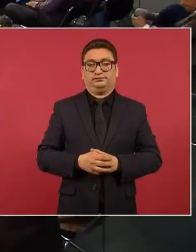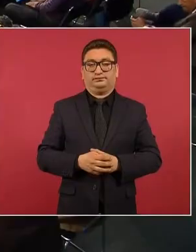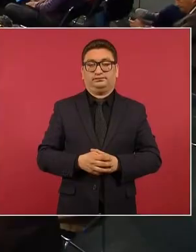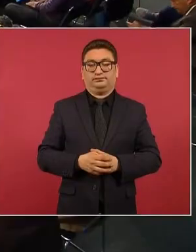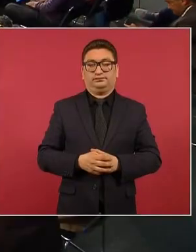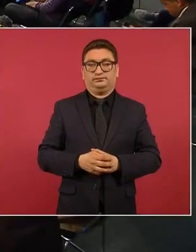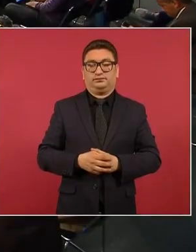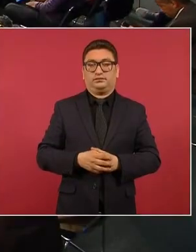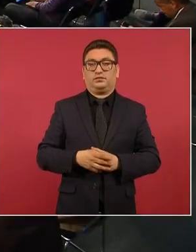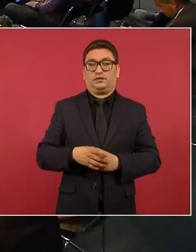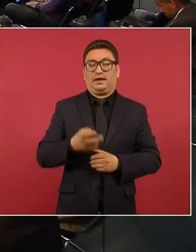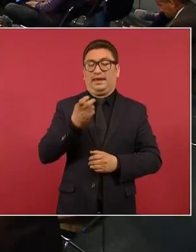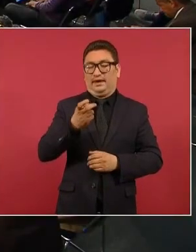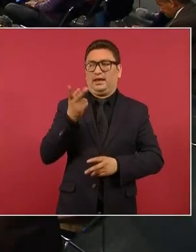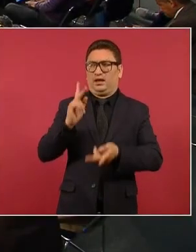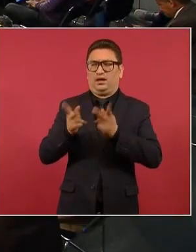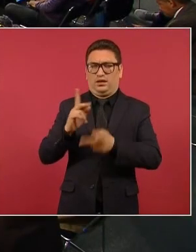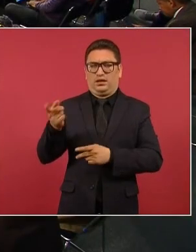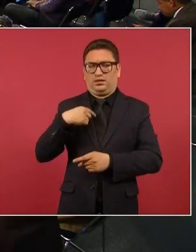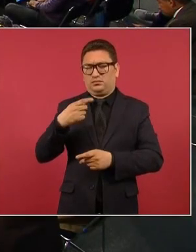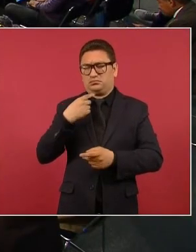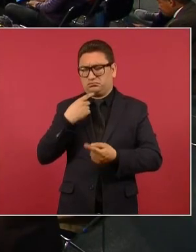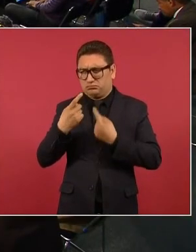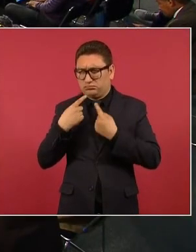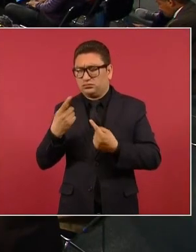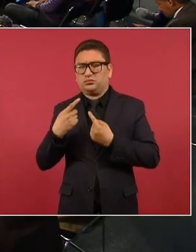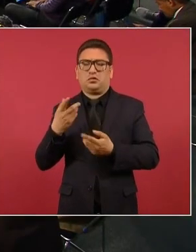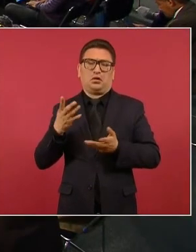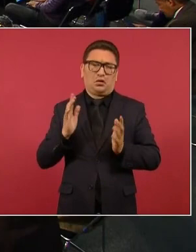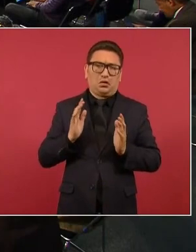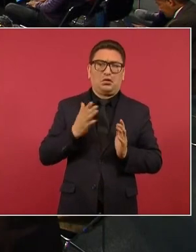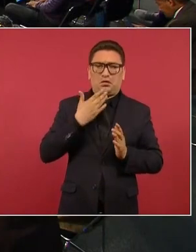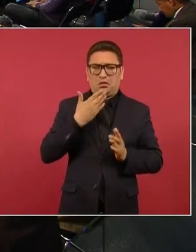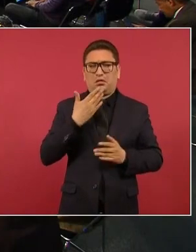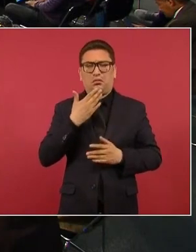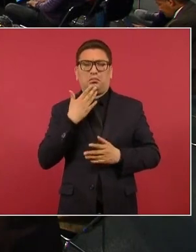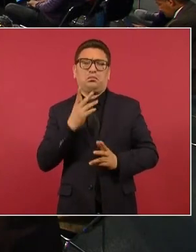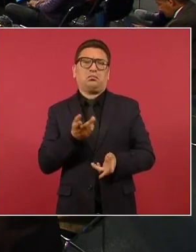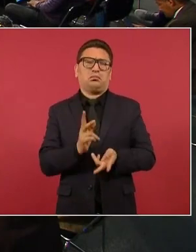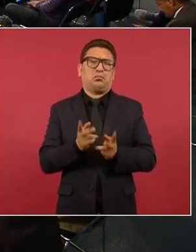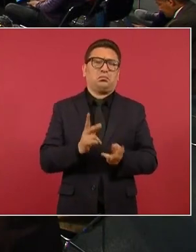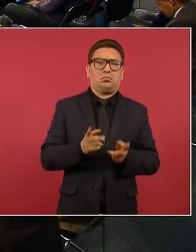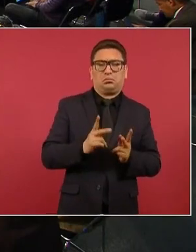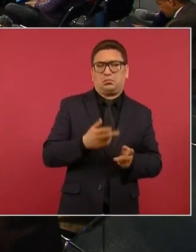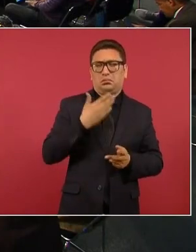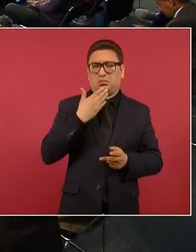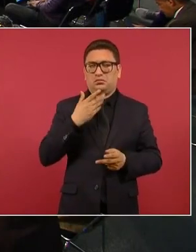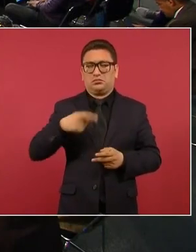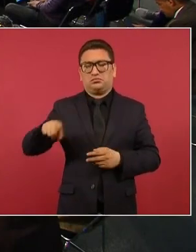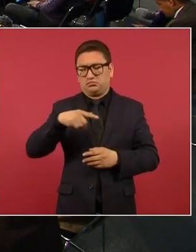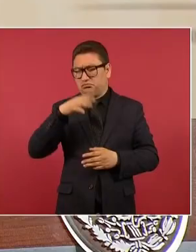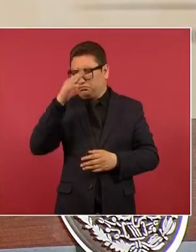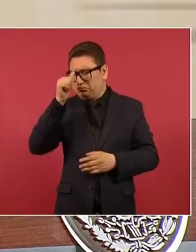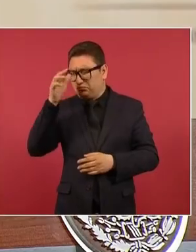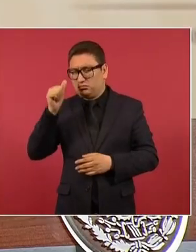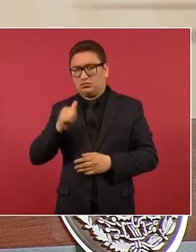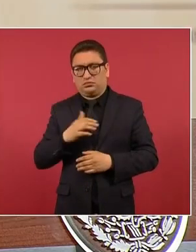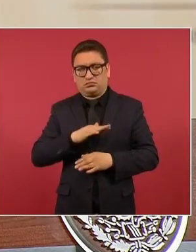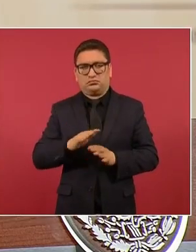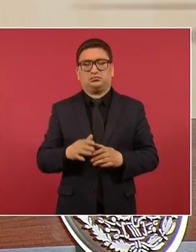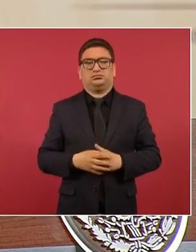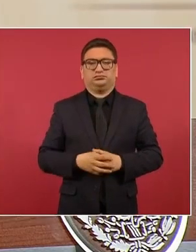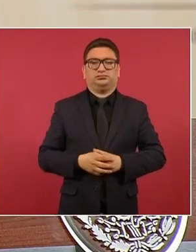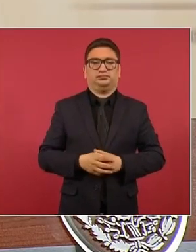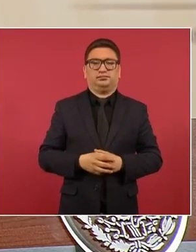lo que hablamos, y muy buena la conversación, en muy buenos términos,